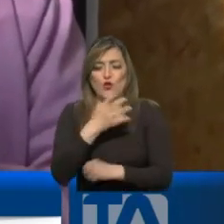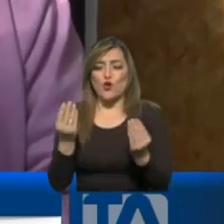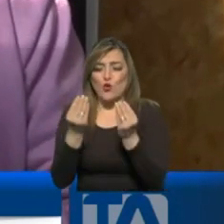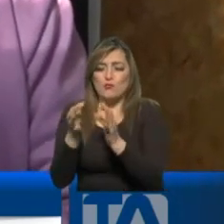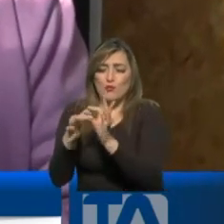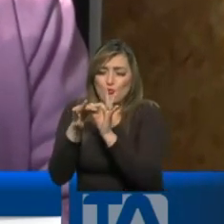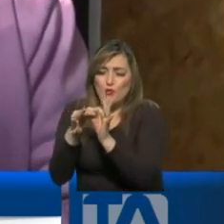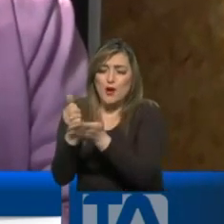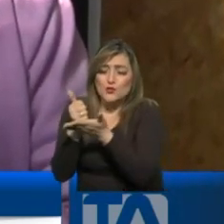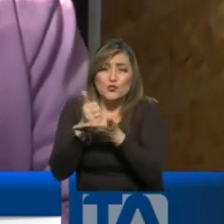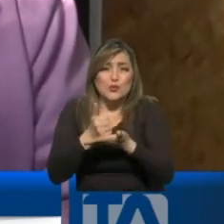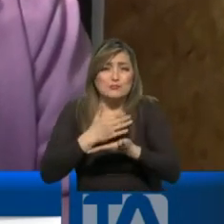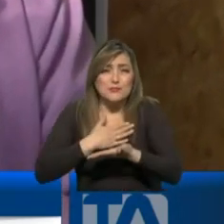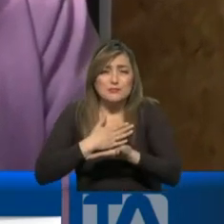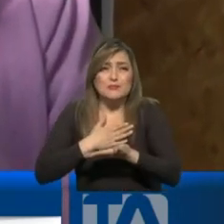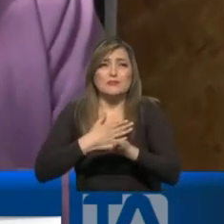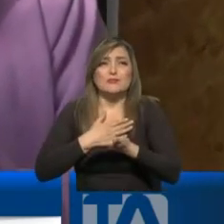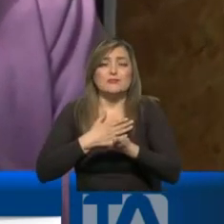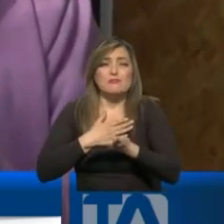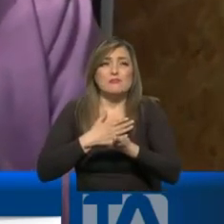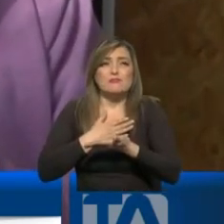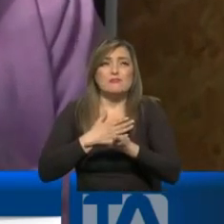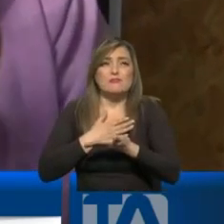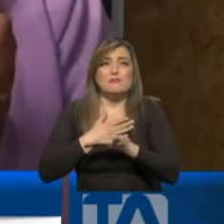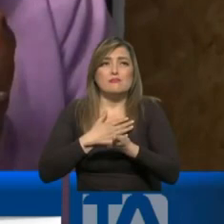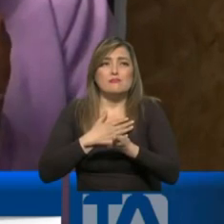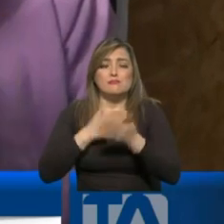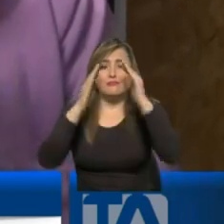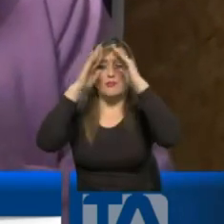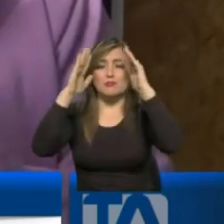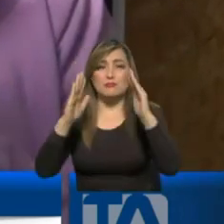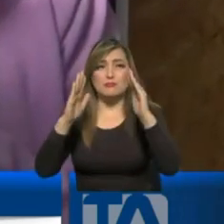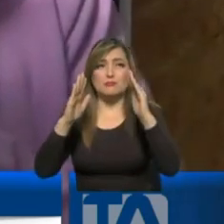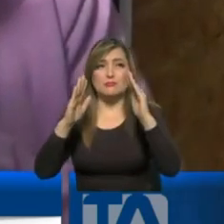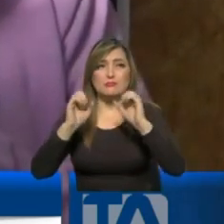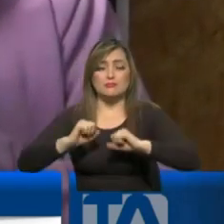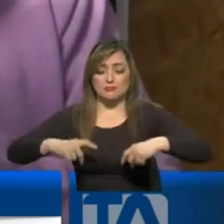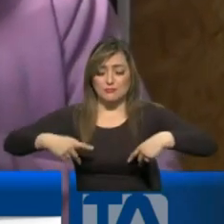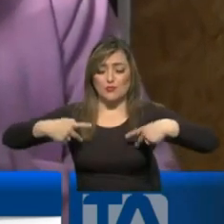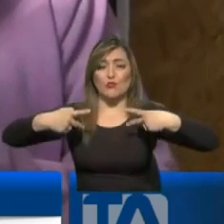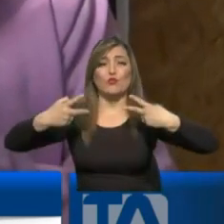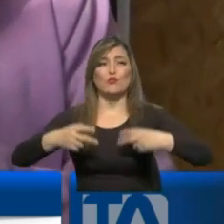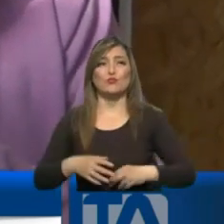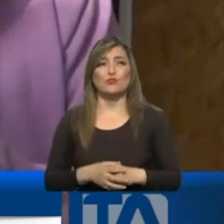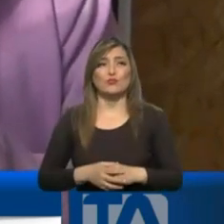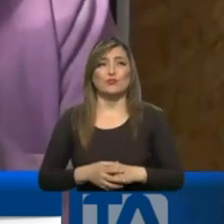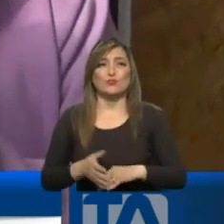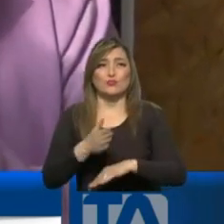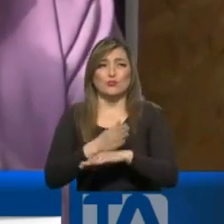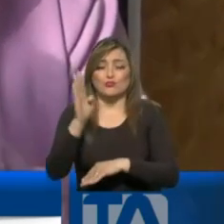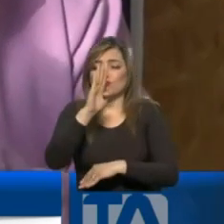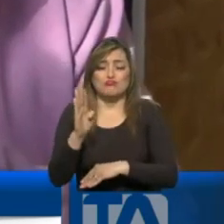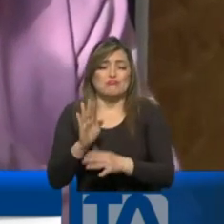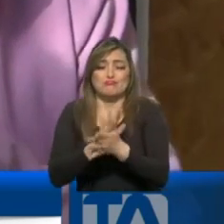han colaborado, me han ayudado esta casita para poder vivir lo que nunca he tenido. Dios